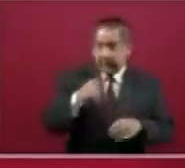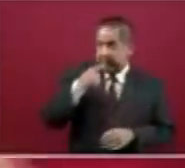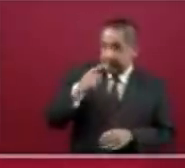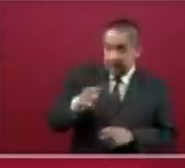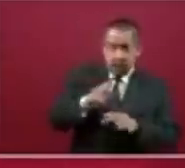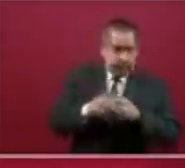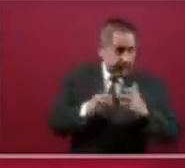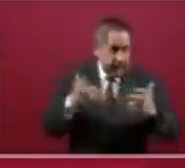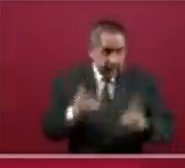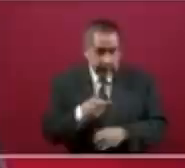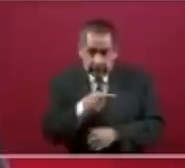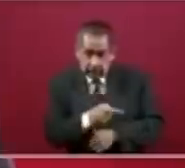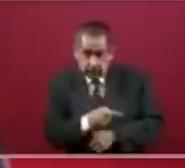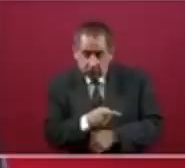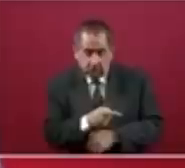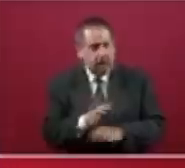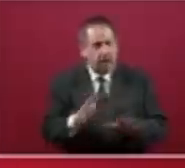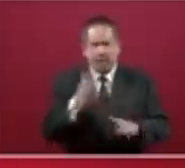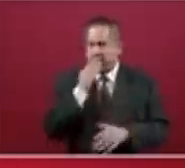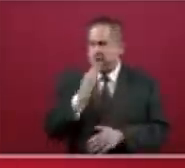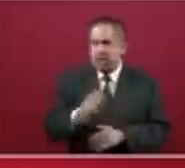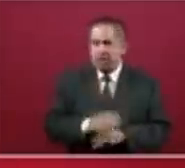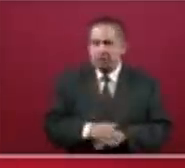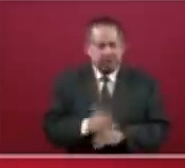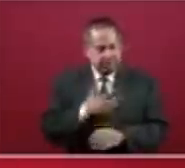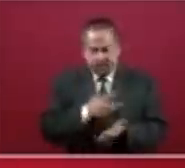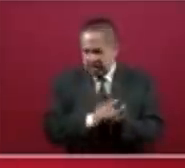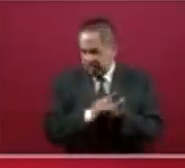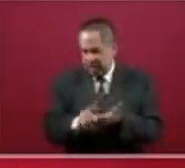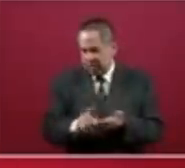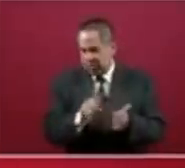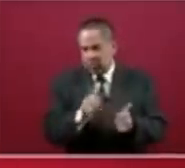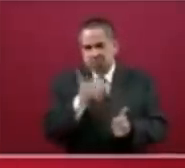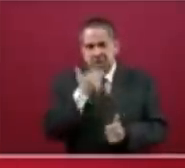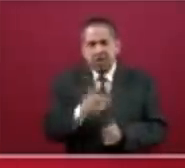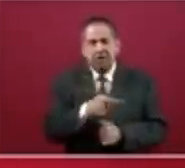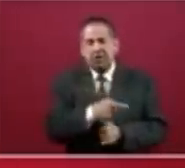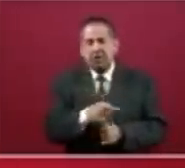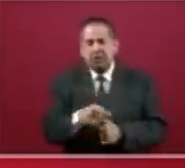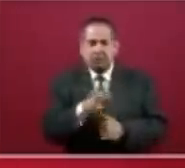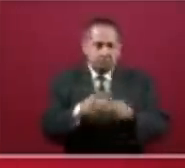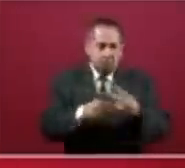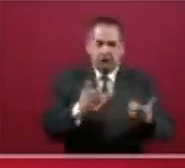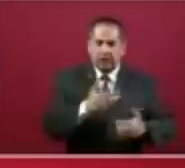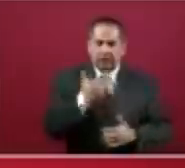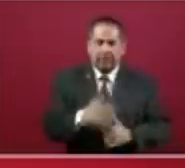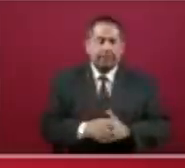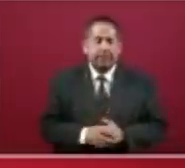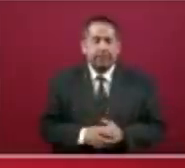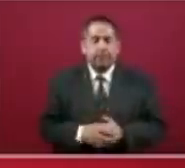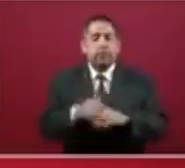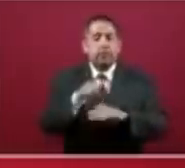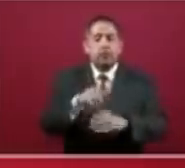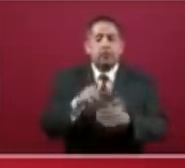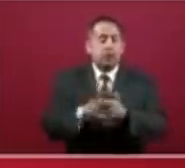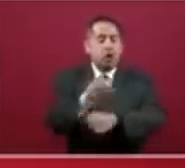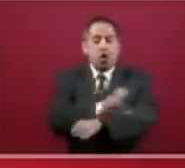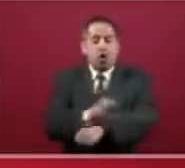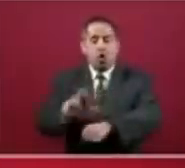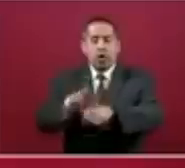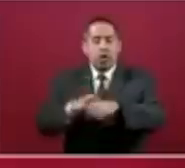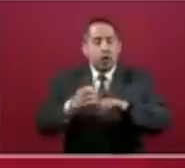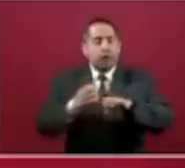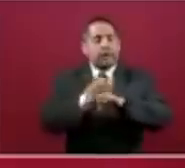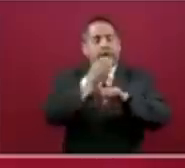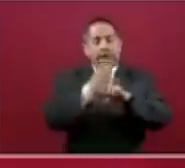los trabajadores, tienen todo el derecho de hacerlo. Acerca de los coordinadores